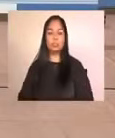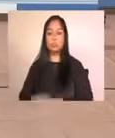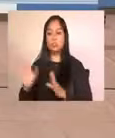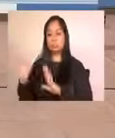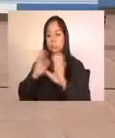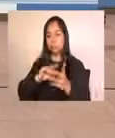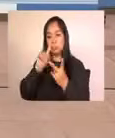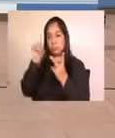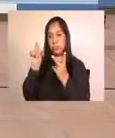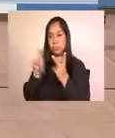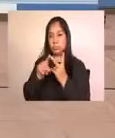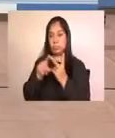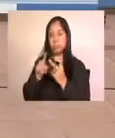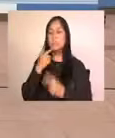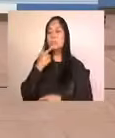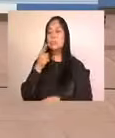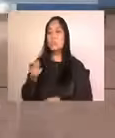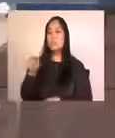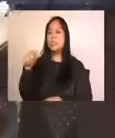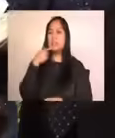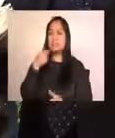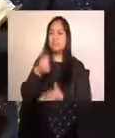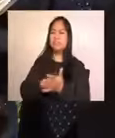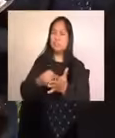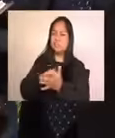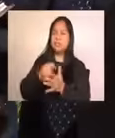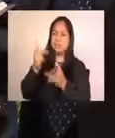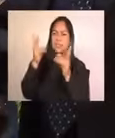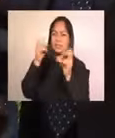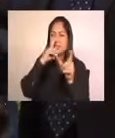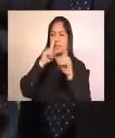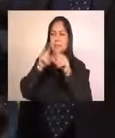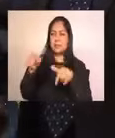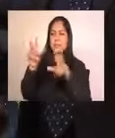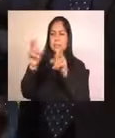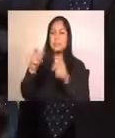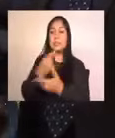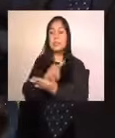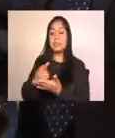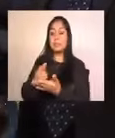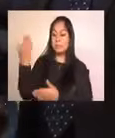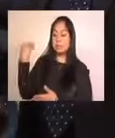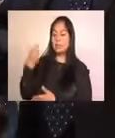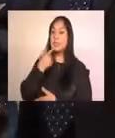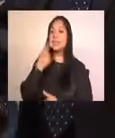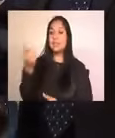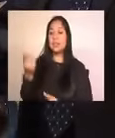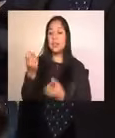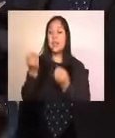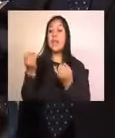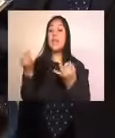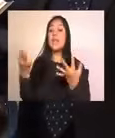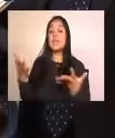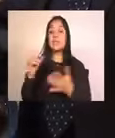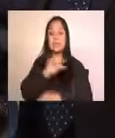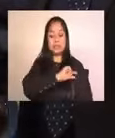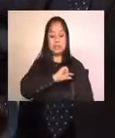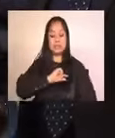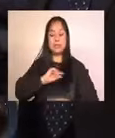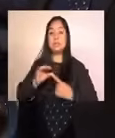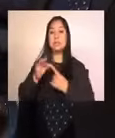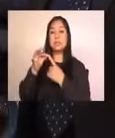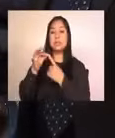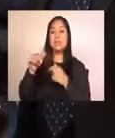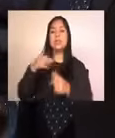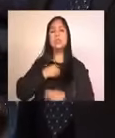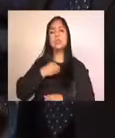pregunta, sé que ha habido mucha insistencia con esto, pero justo la semana pasada comentó sobre la fecha del gabinete especial, y quisiera saber